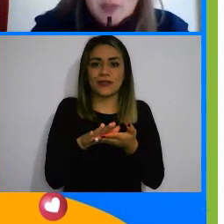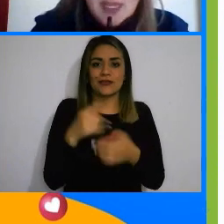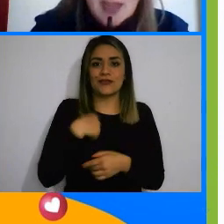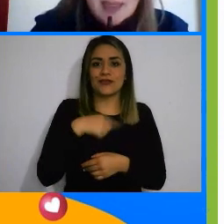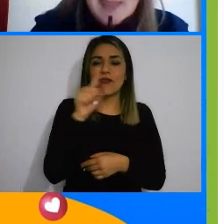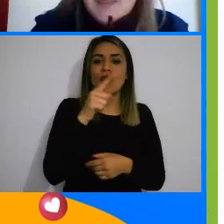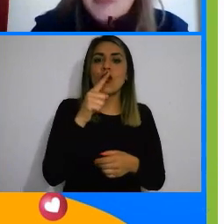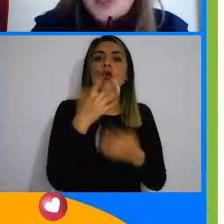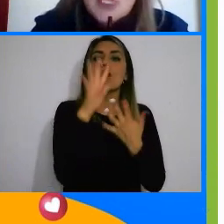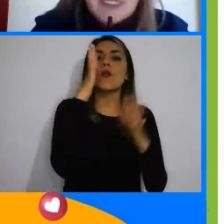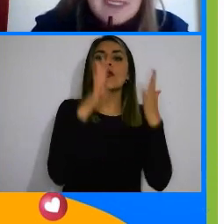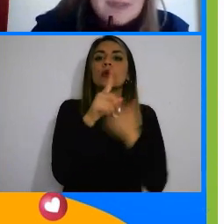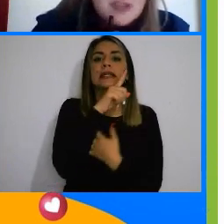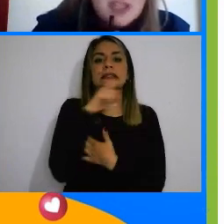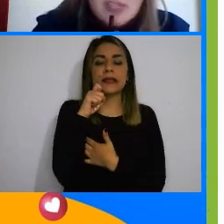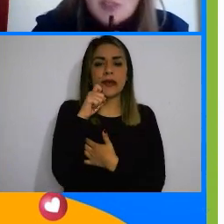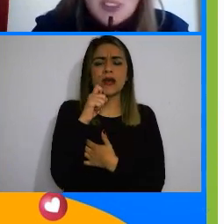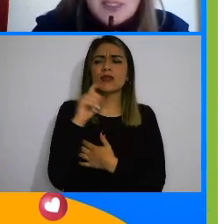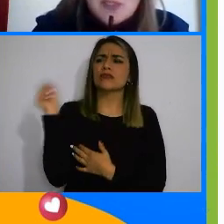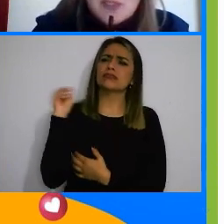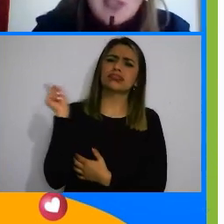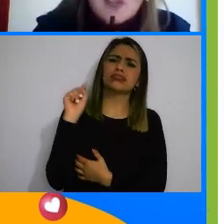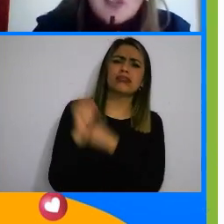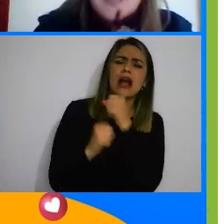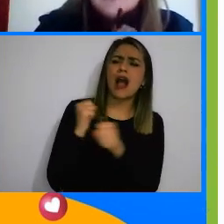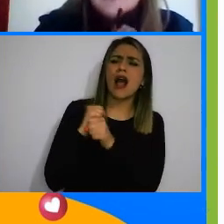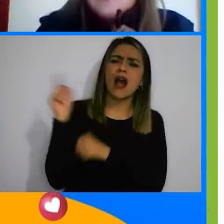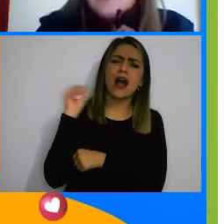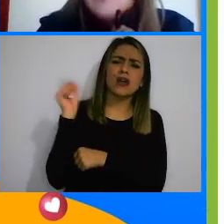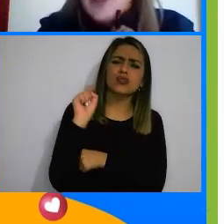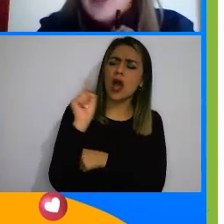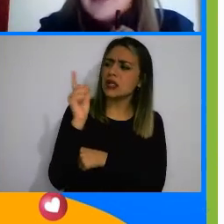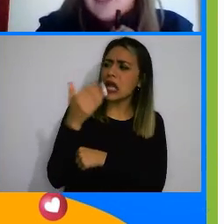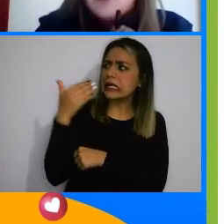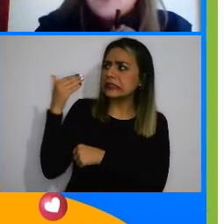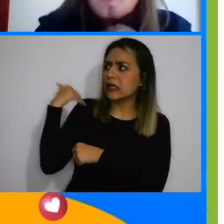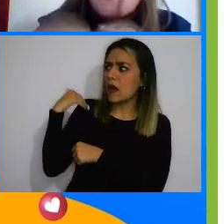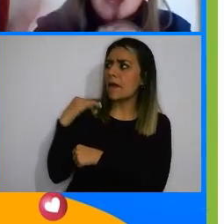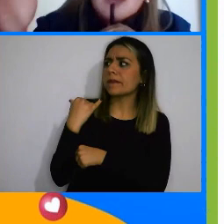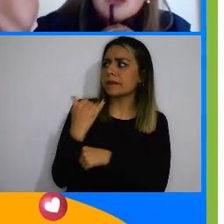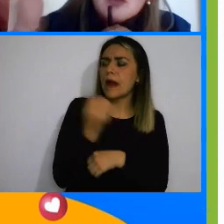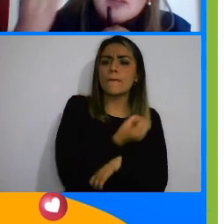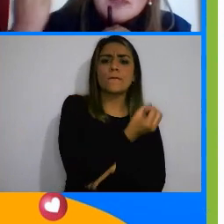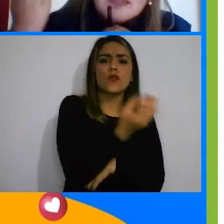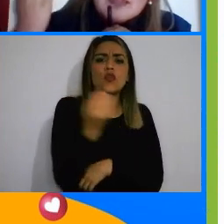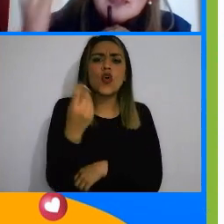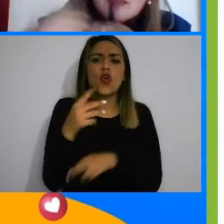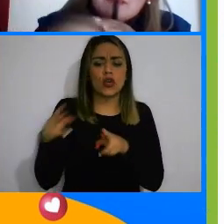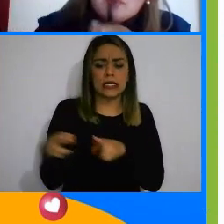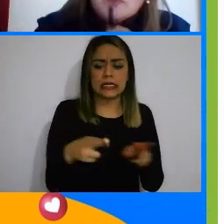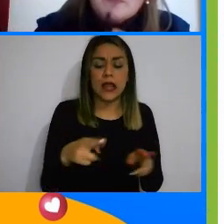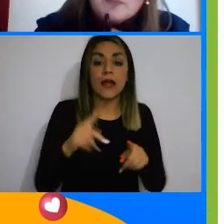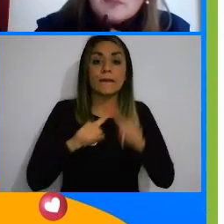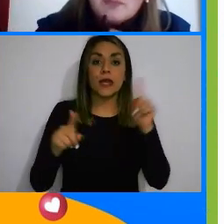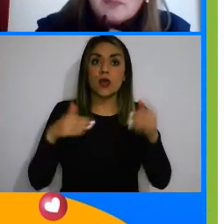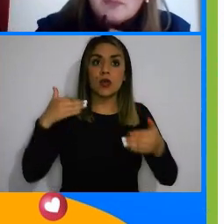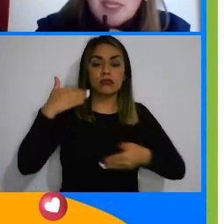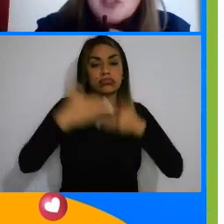seco tropical, que hace muchísimos años tenía flores y ríos, pero que con el pasar del